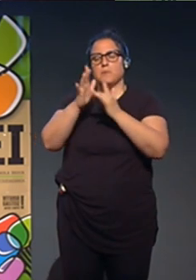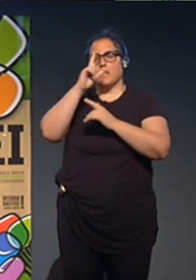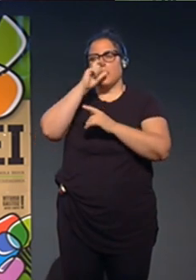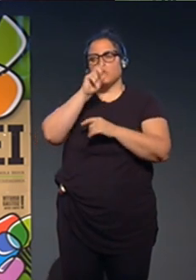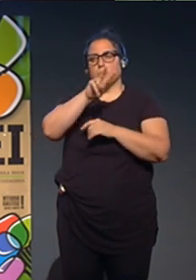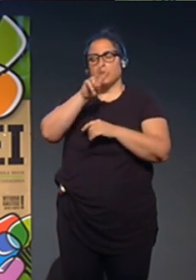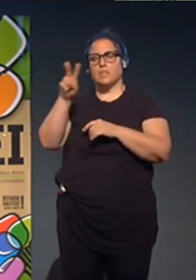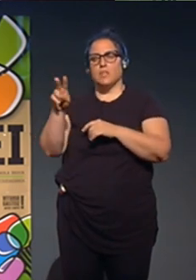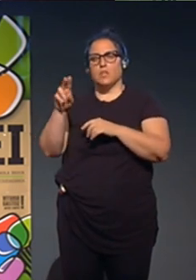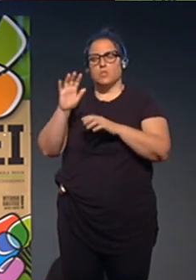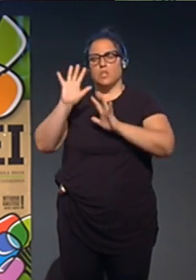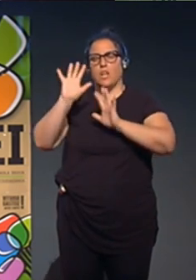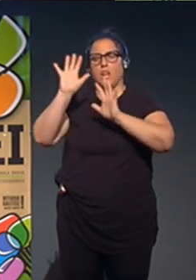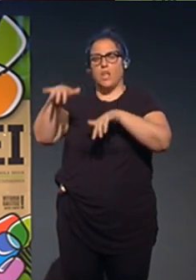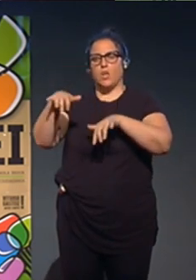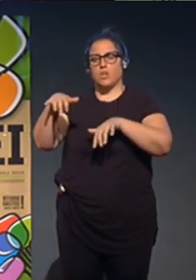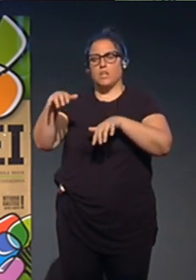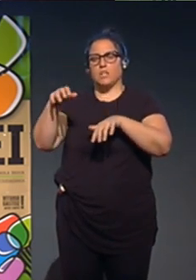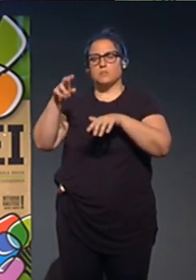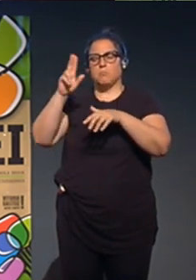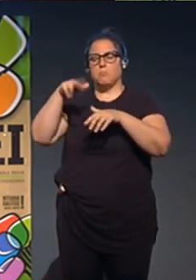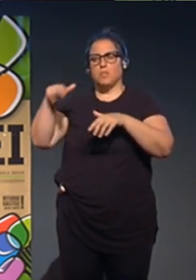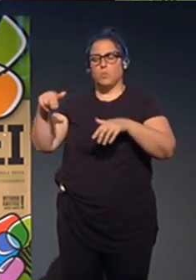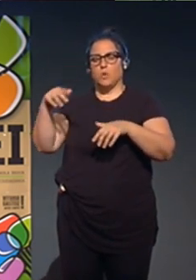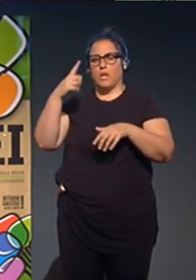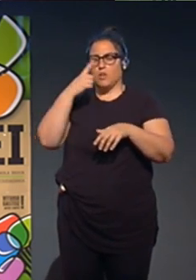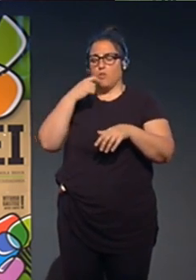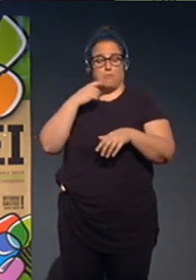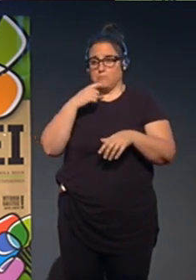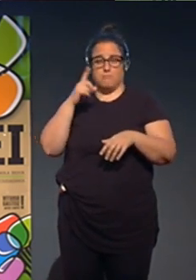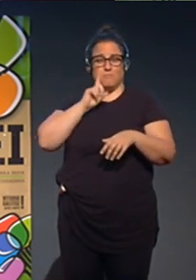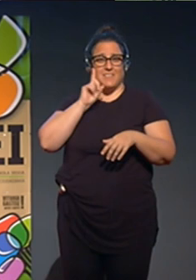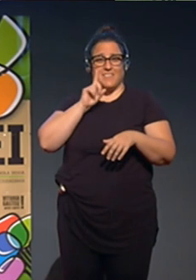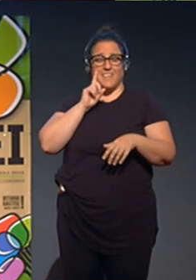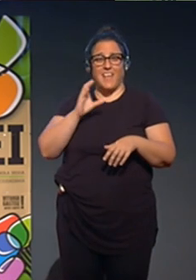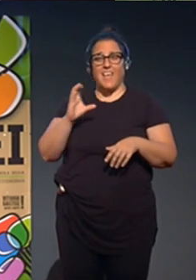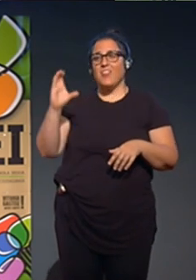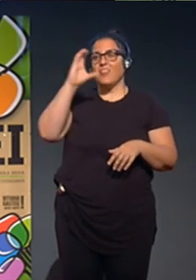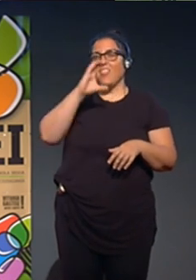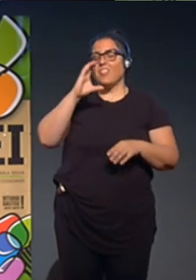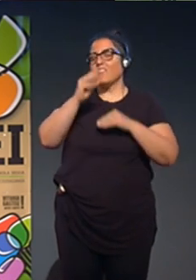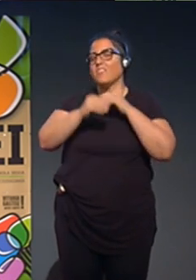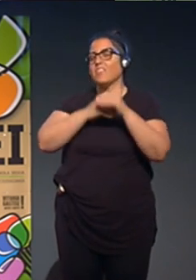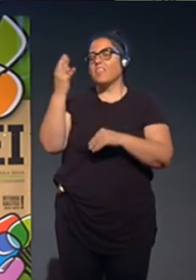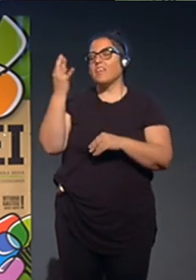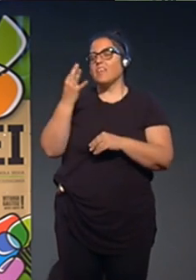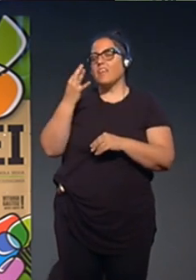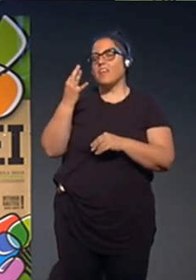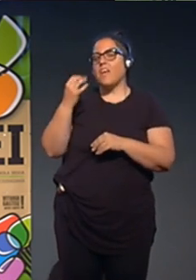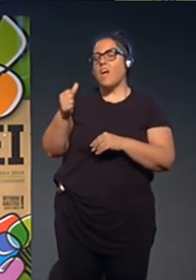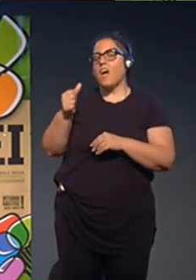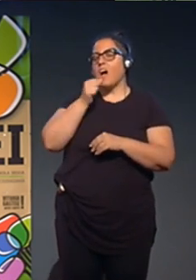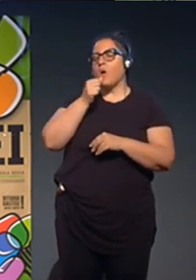pintado los leones con pintura roja es mentira lo que hicieron estos científicos fue utilizar